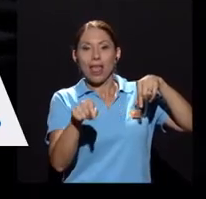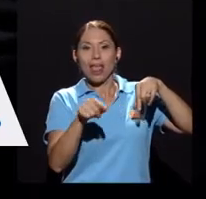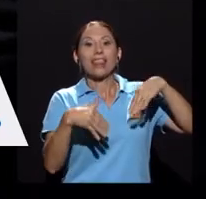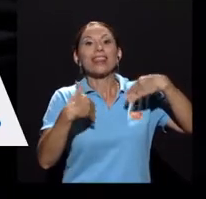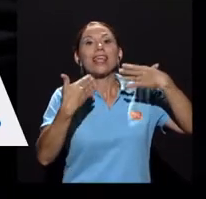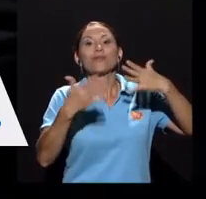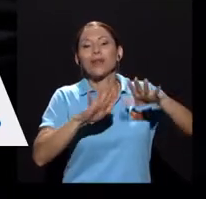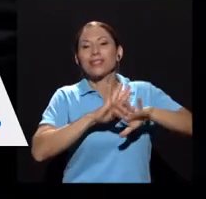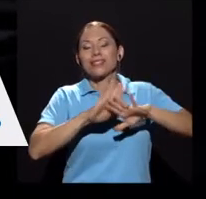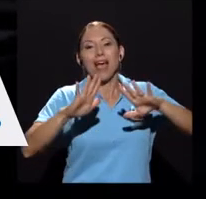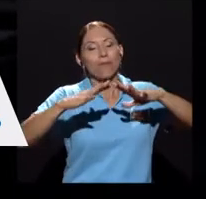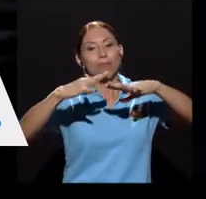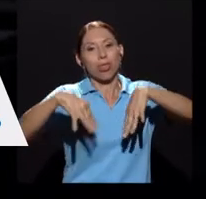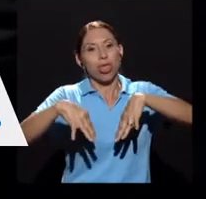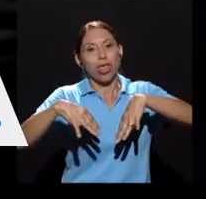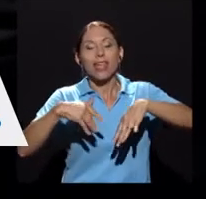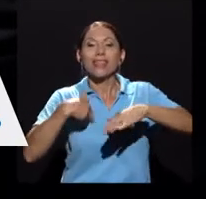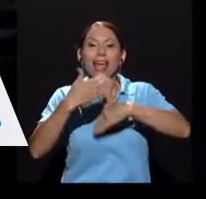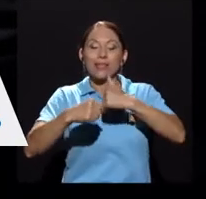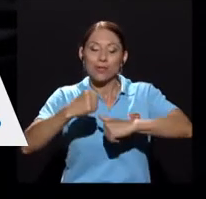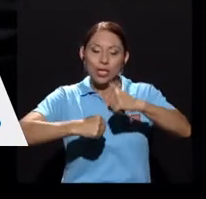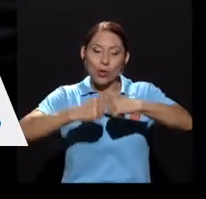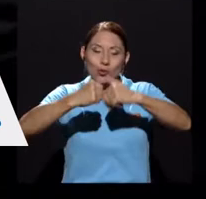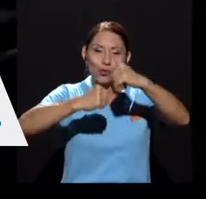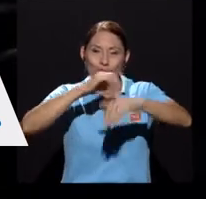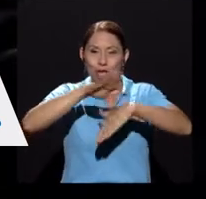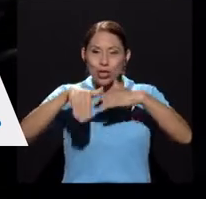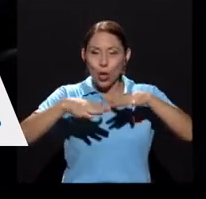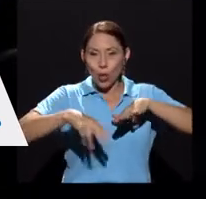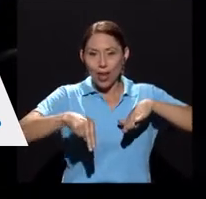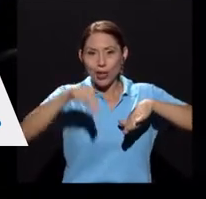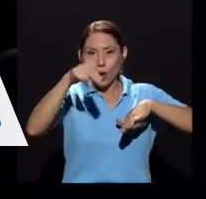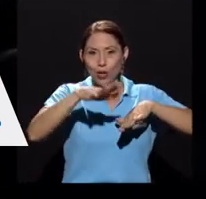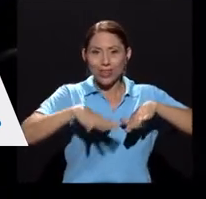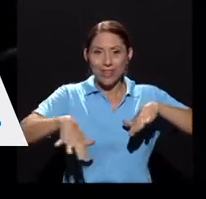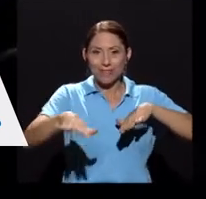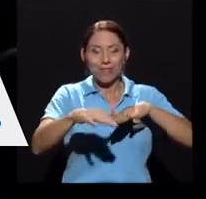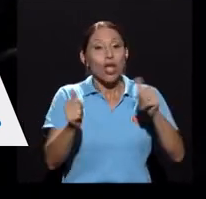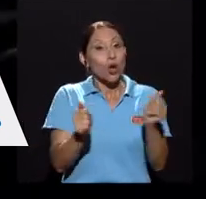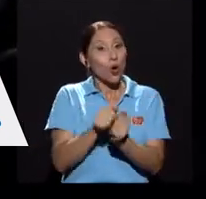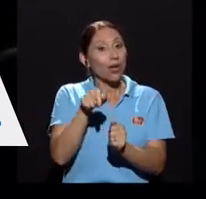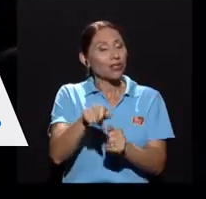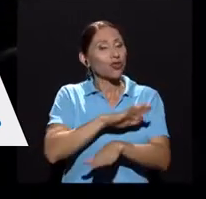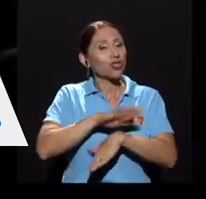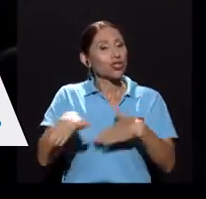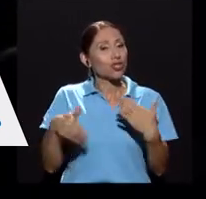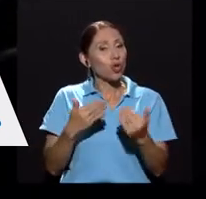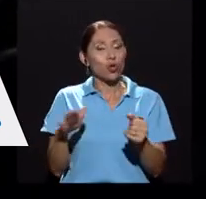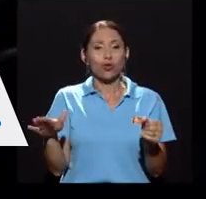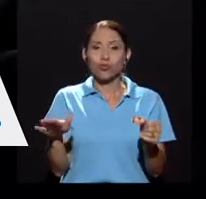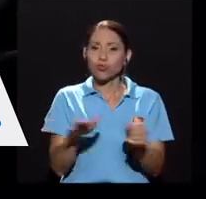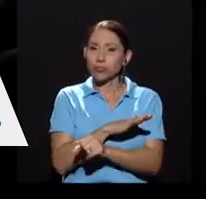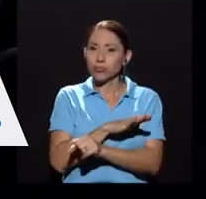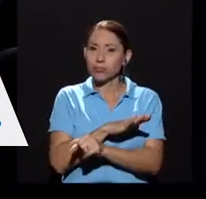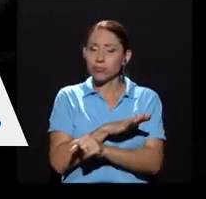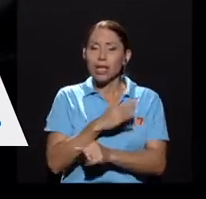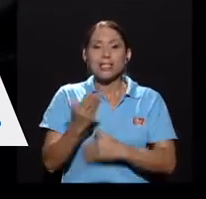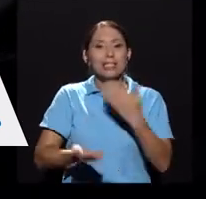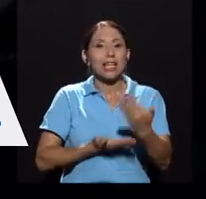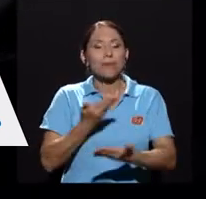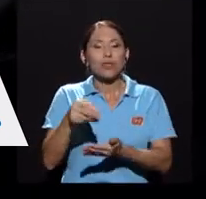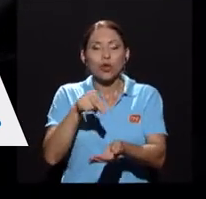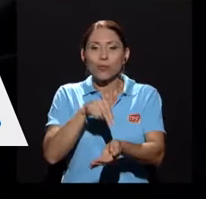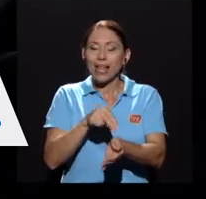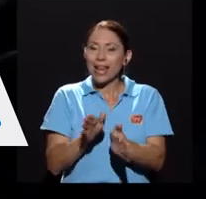lo cierto es que con este crecimiento se completan todos los servicios de un hospital general de tercer nivel de